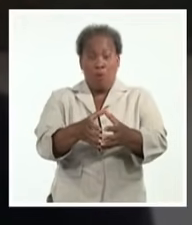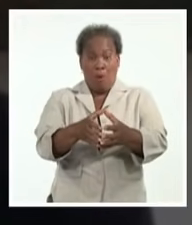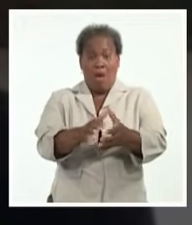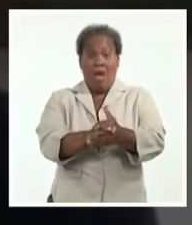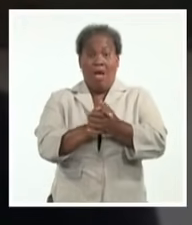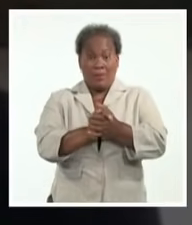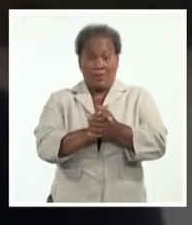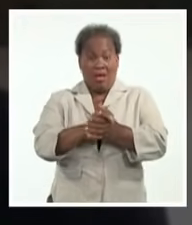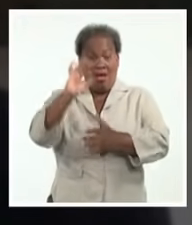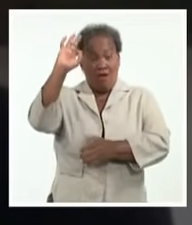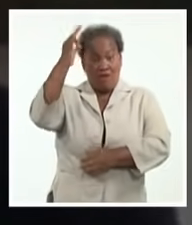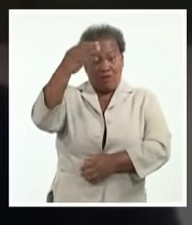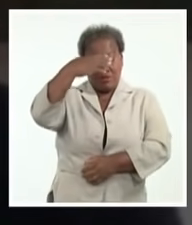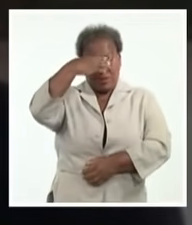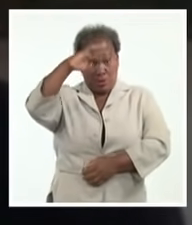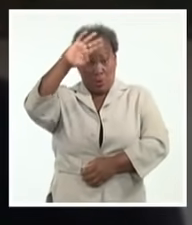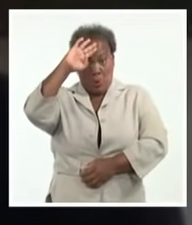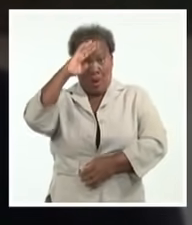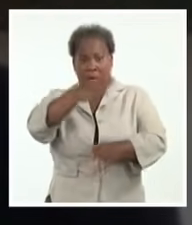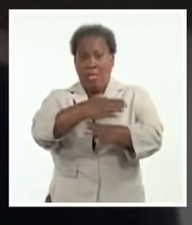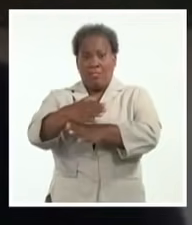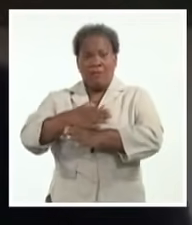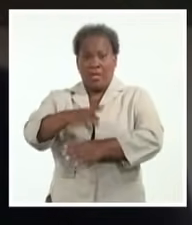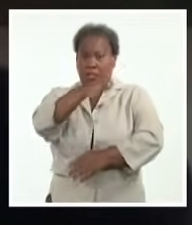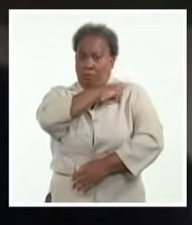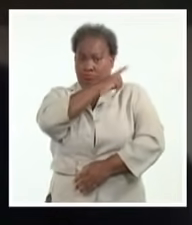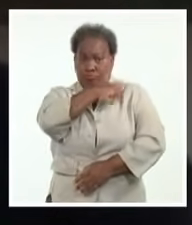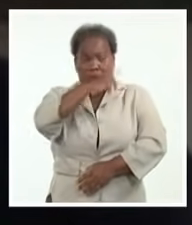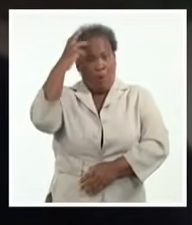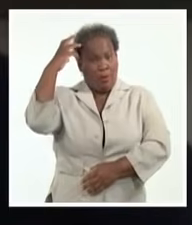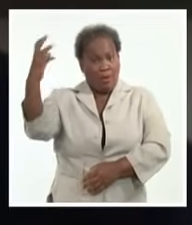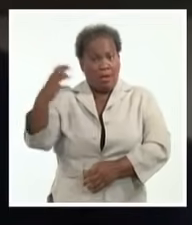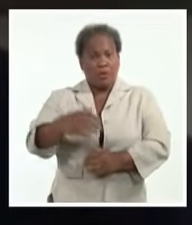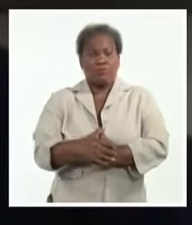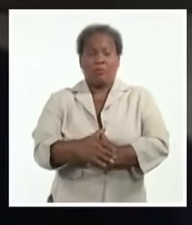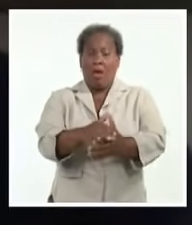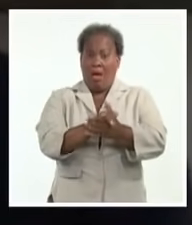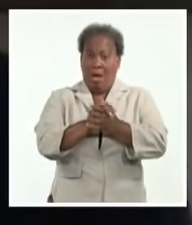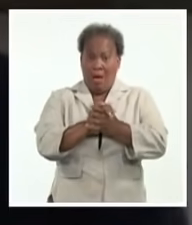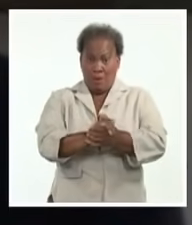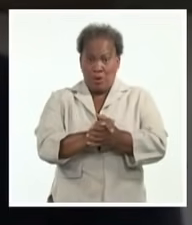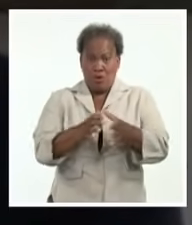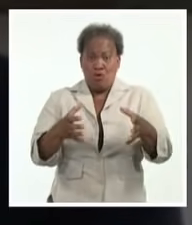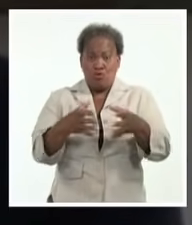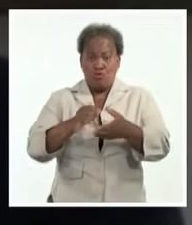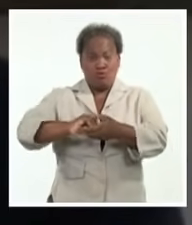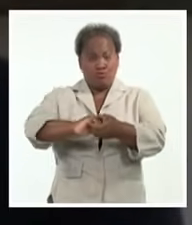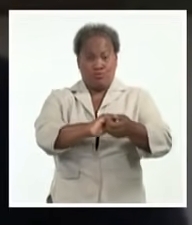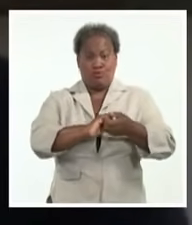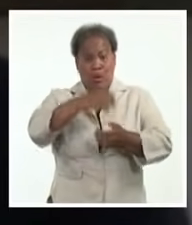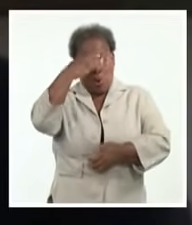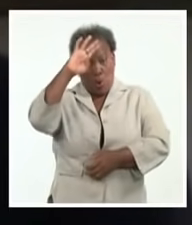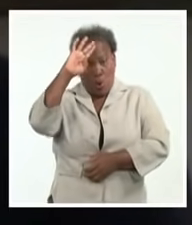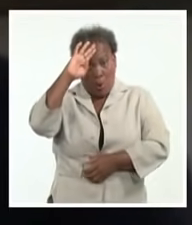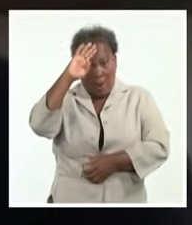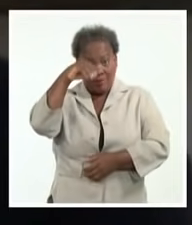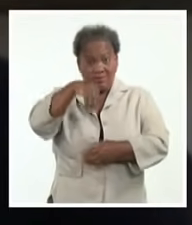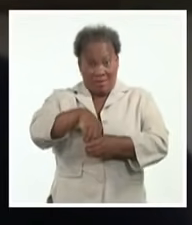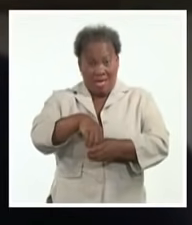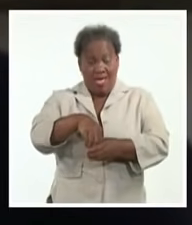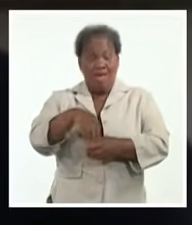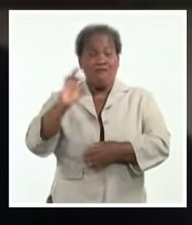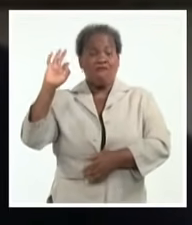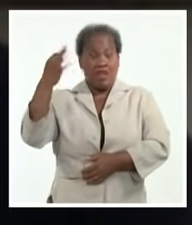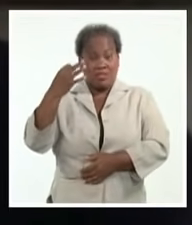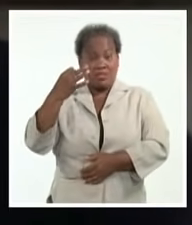en la Asamblea Nacional Francesa, diferentes senadores, amigos del movimiento de solidaridad con Cuba en Francia, cubanos